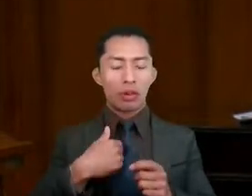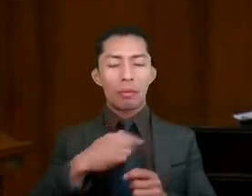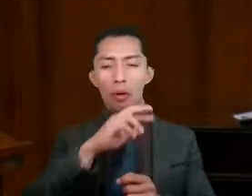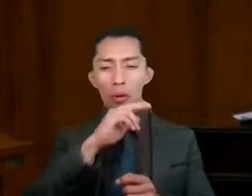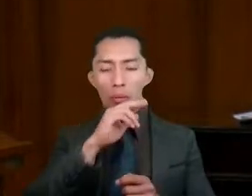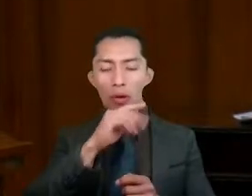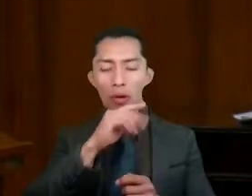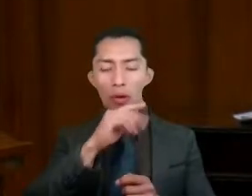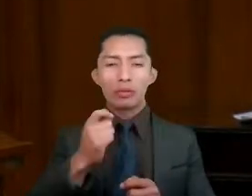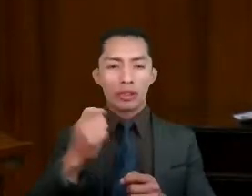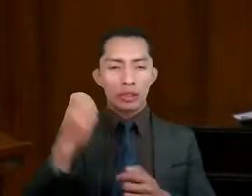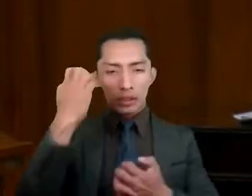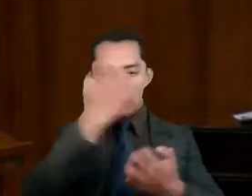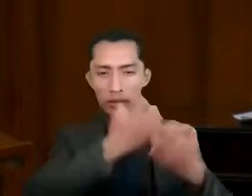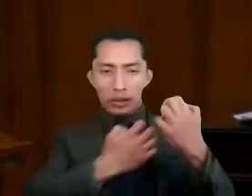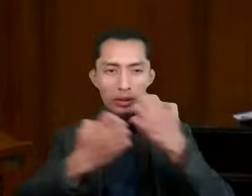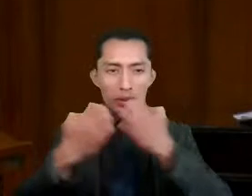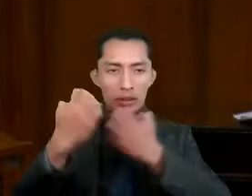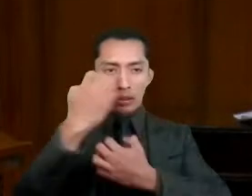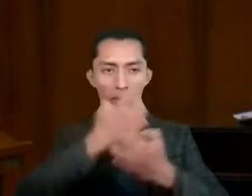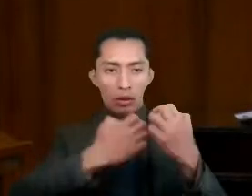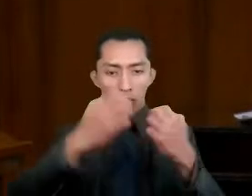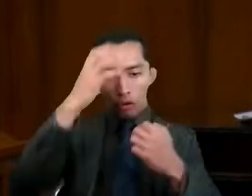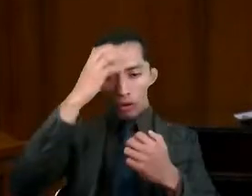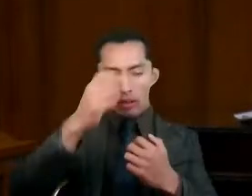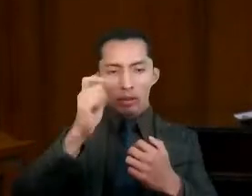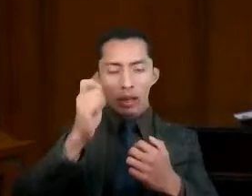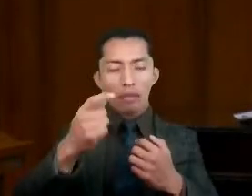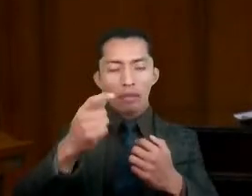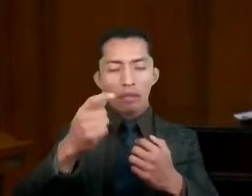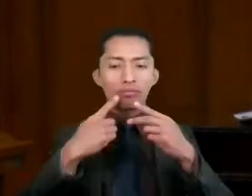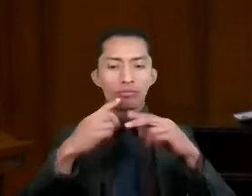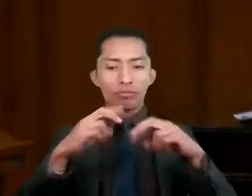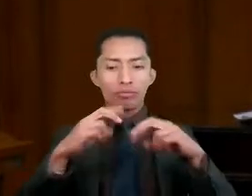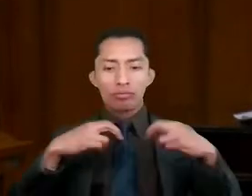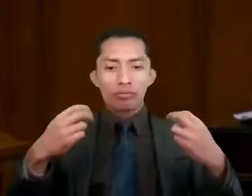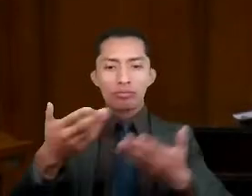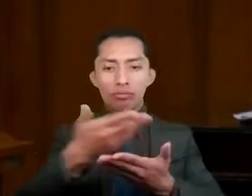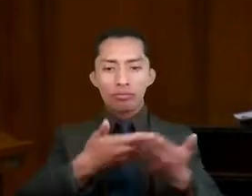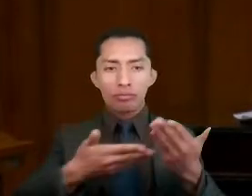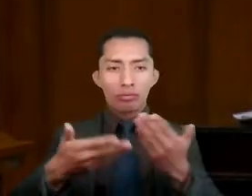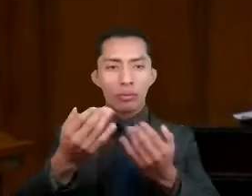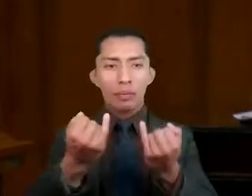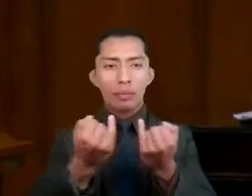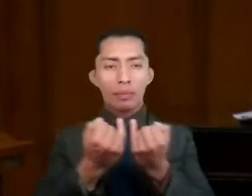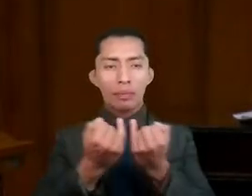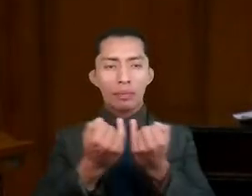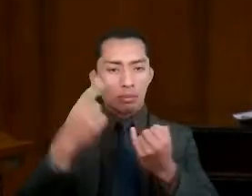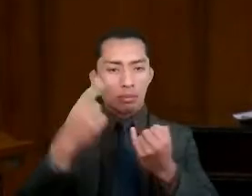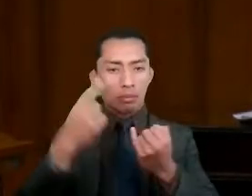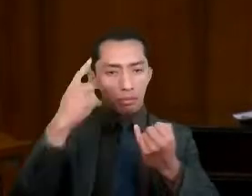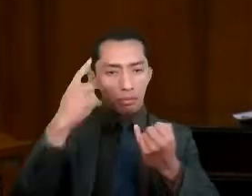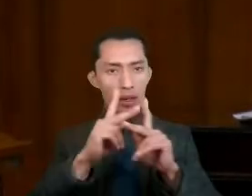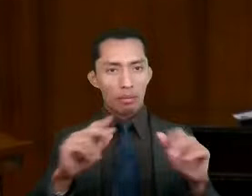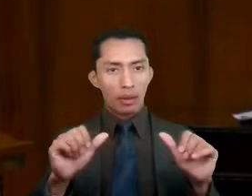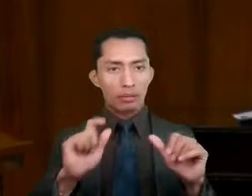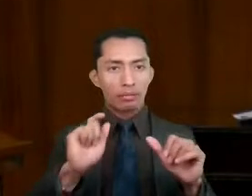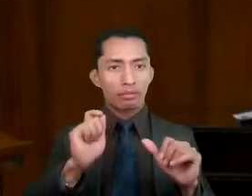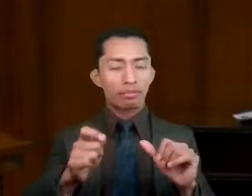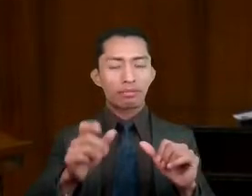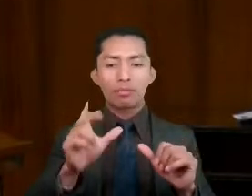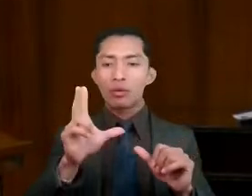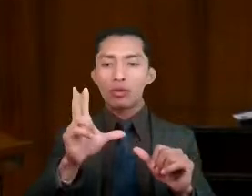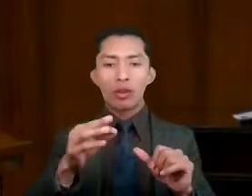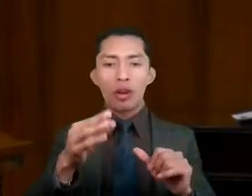del servidor en el análisis conceptual de las mesas de fortalecimiento y de la construcción de la paz fue no recibir reportes